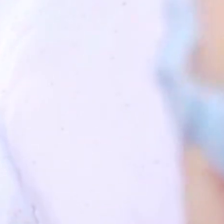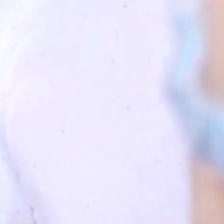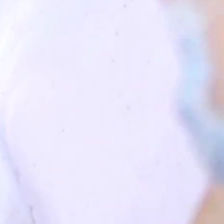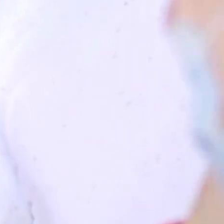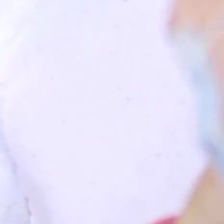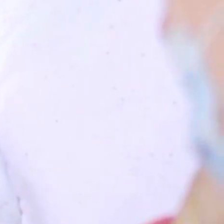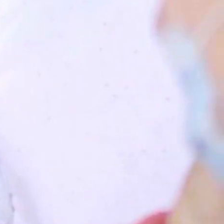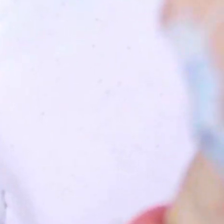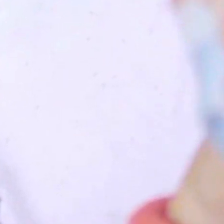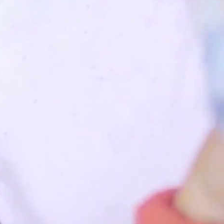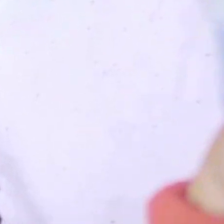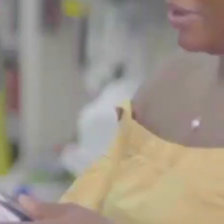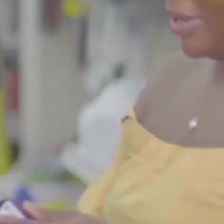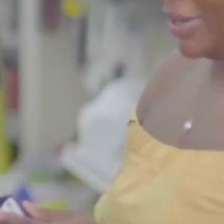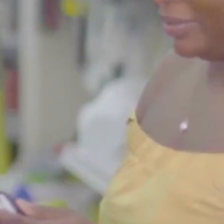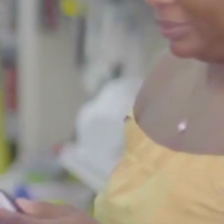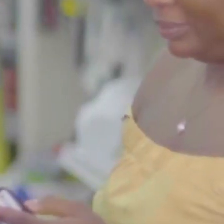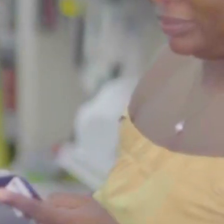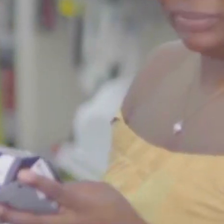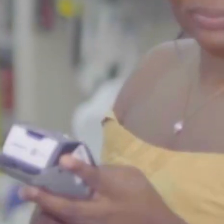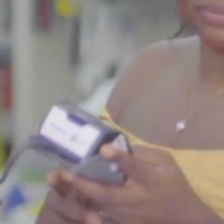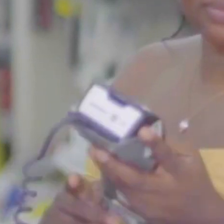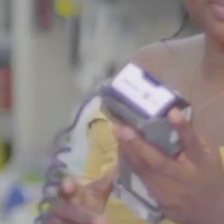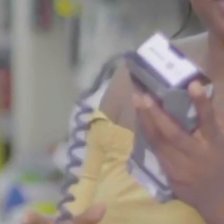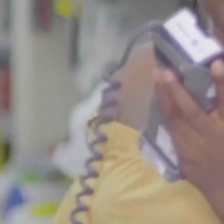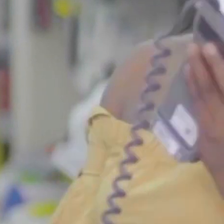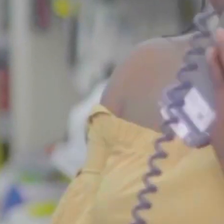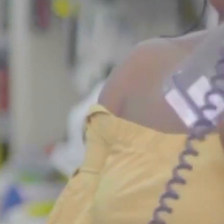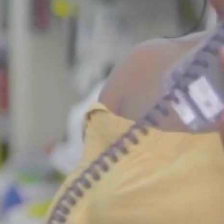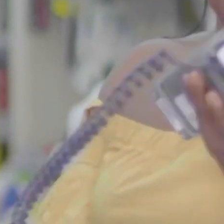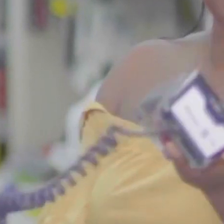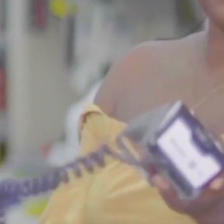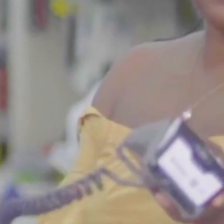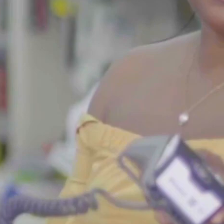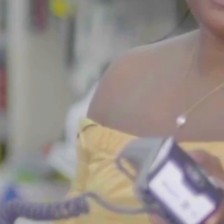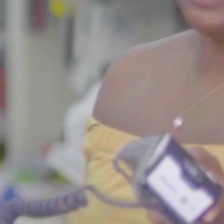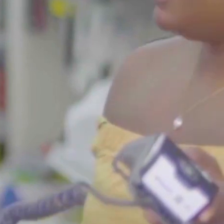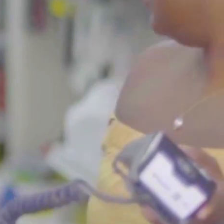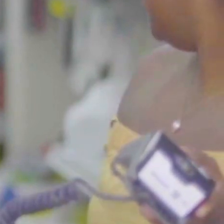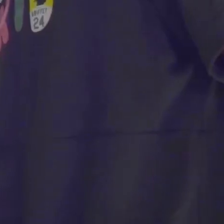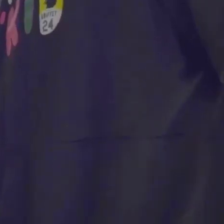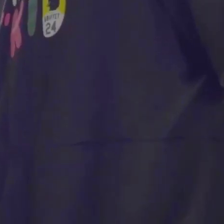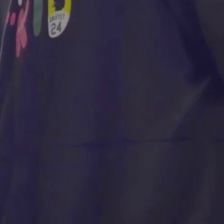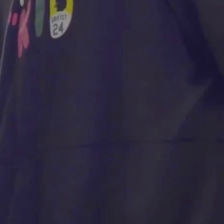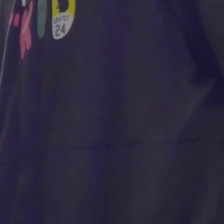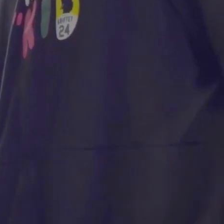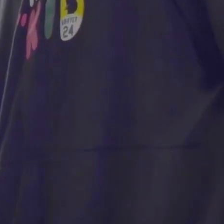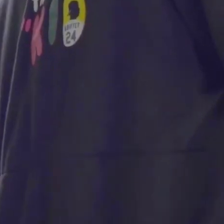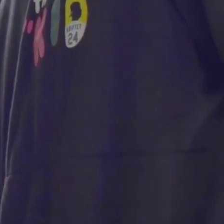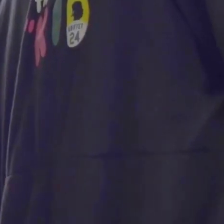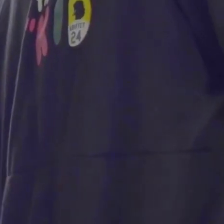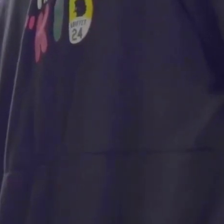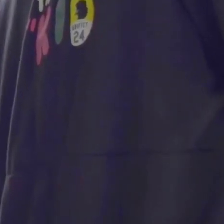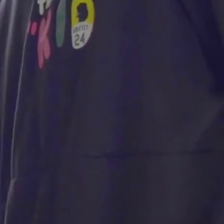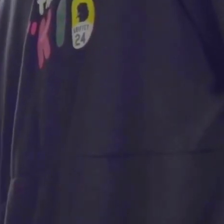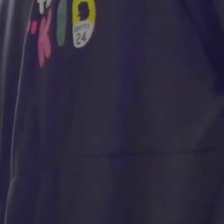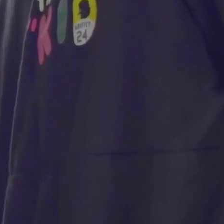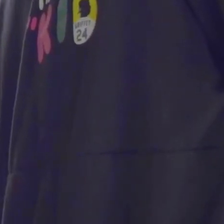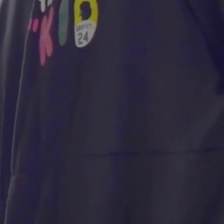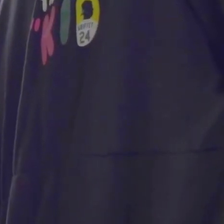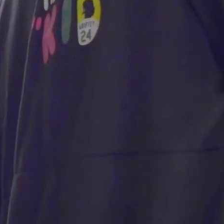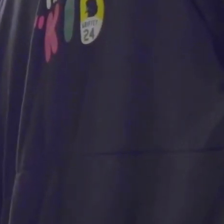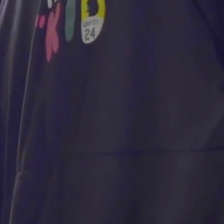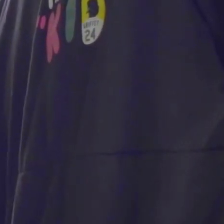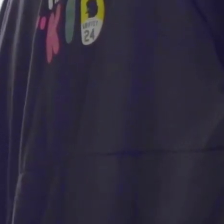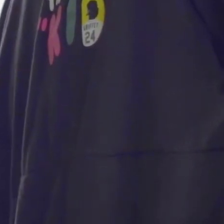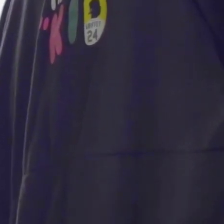obra es otra muestra más de la potencia que tiene construir sobre lo construido y de cómo cada paso que se da debe ser visto como un